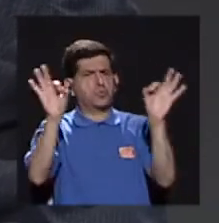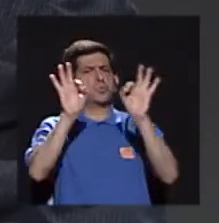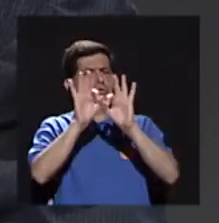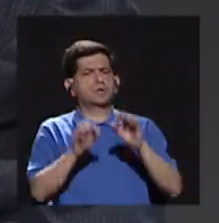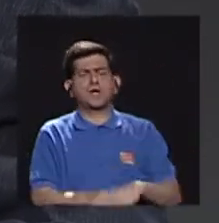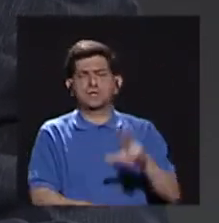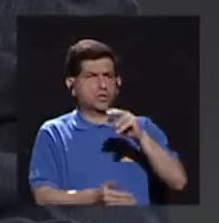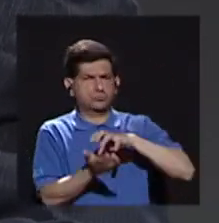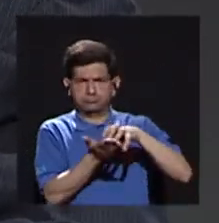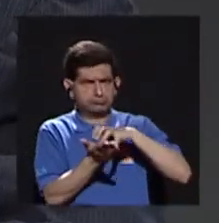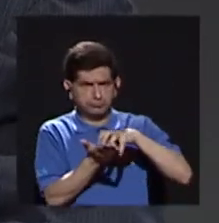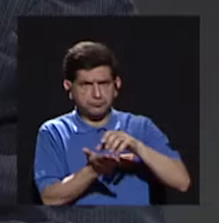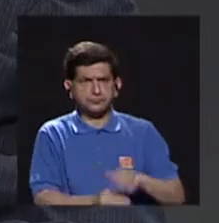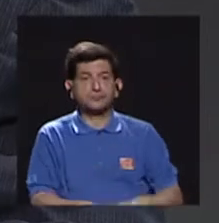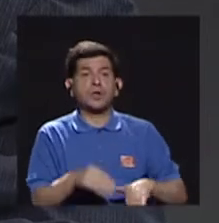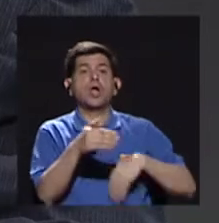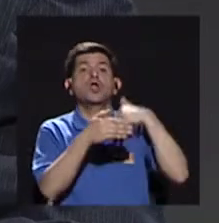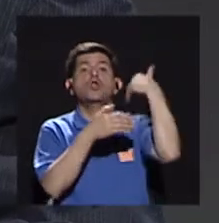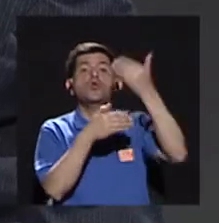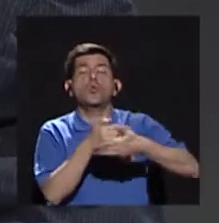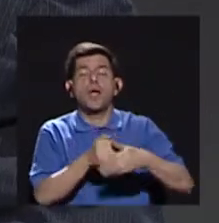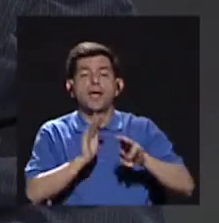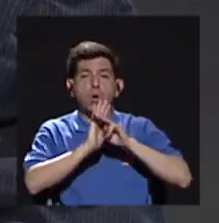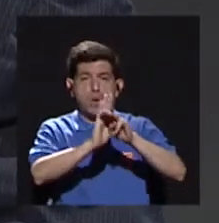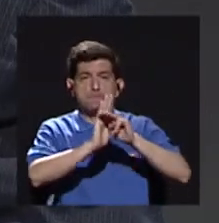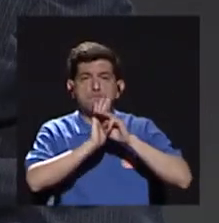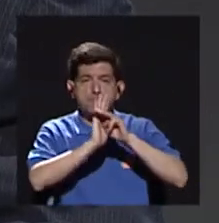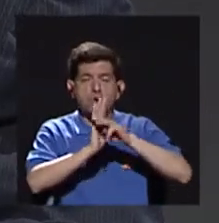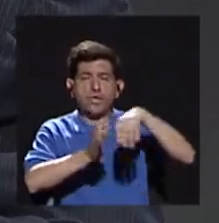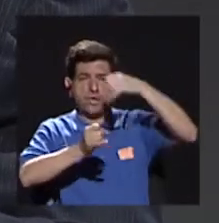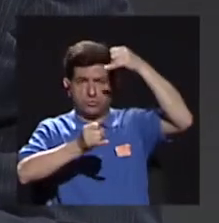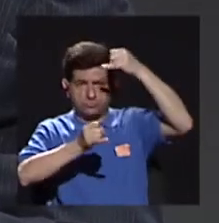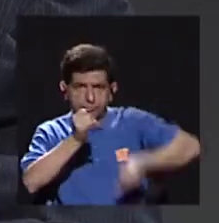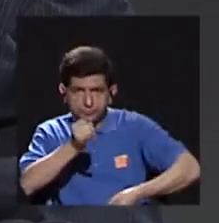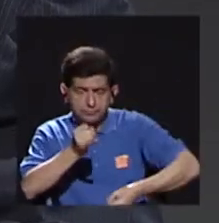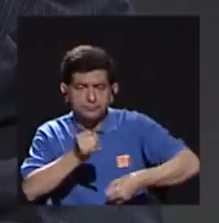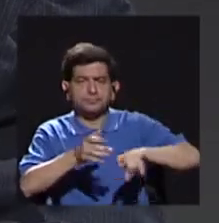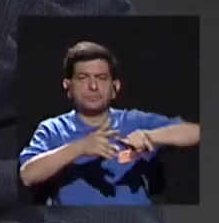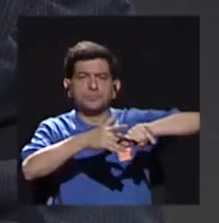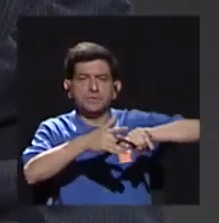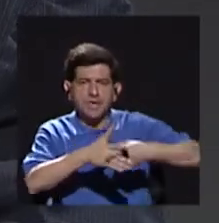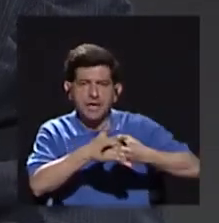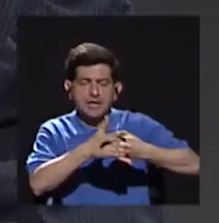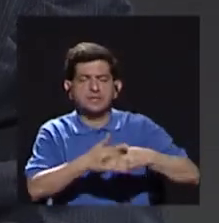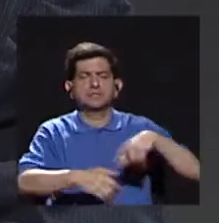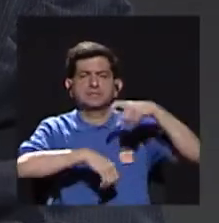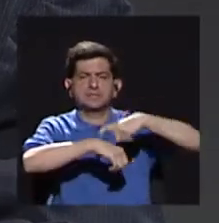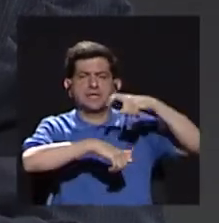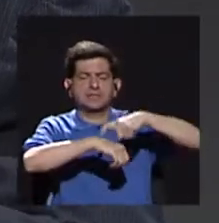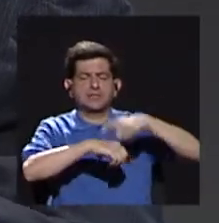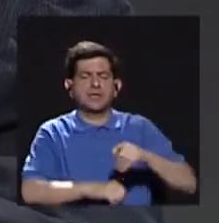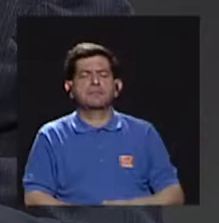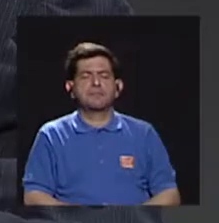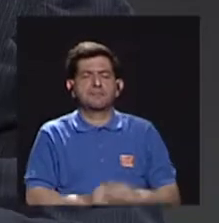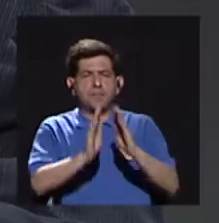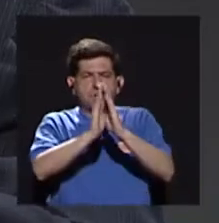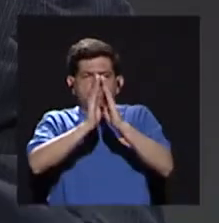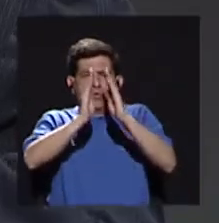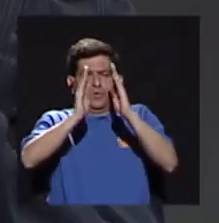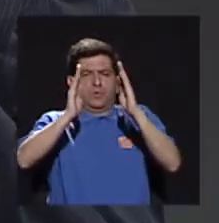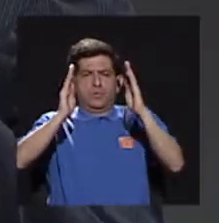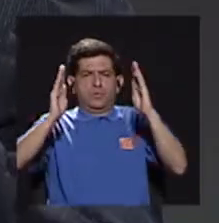ninguna duda luego ese modelo aparentemente se agotó se inicia el periodo de la expansión hacia